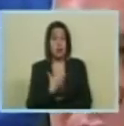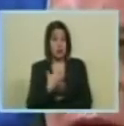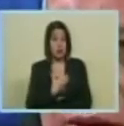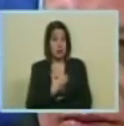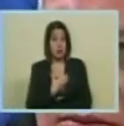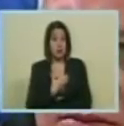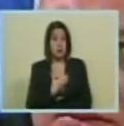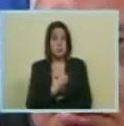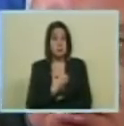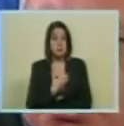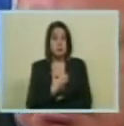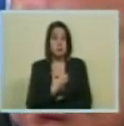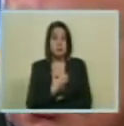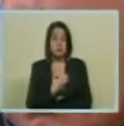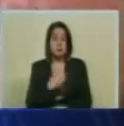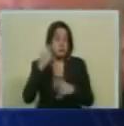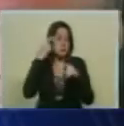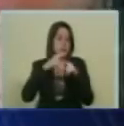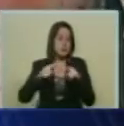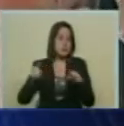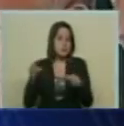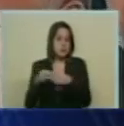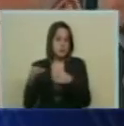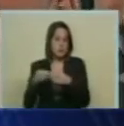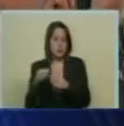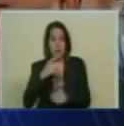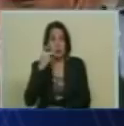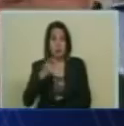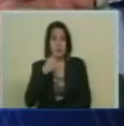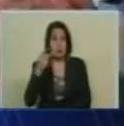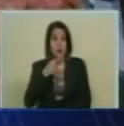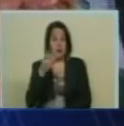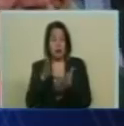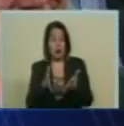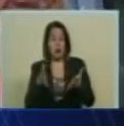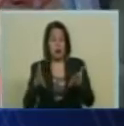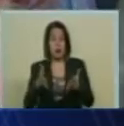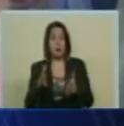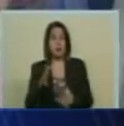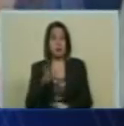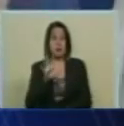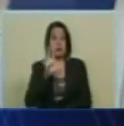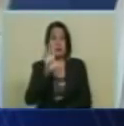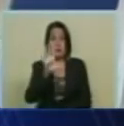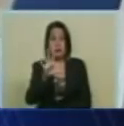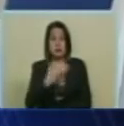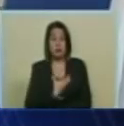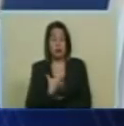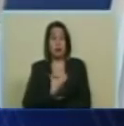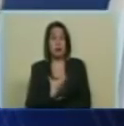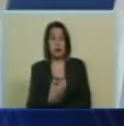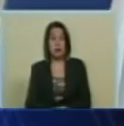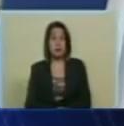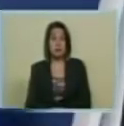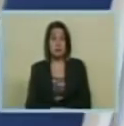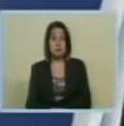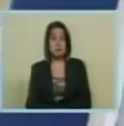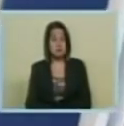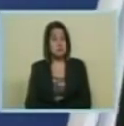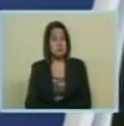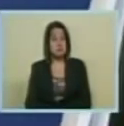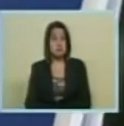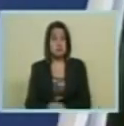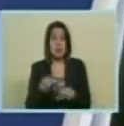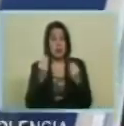7%. Y otros factores locales han ganado 5 alcaldías. El